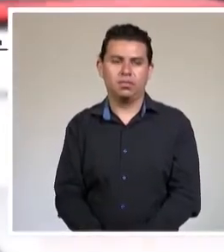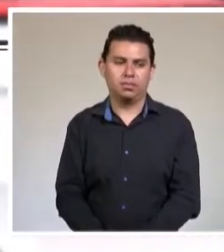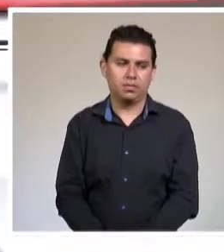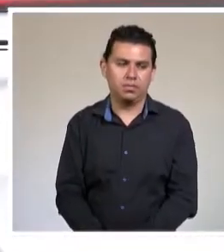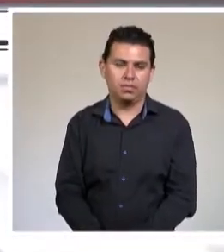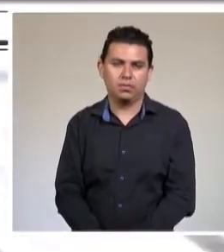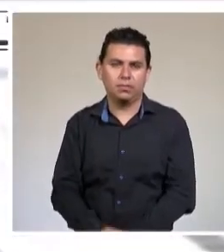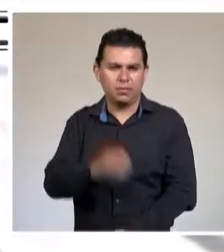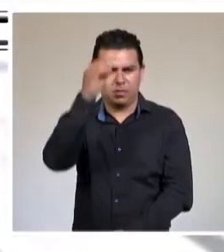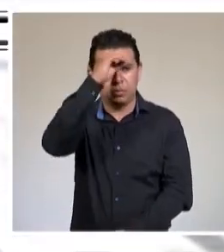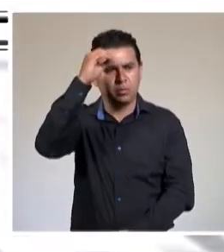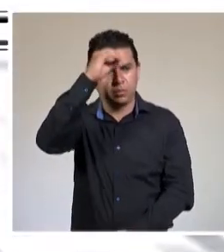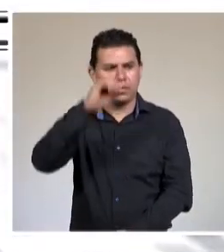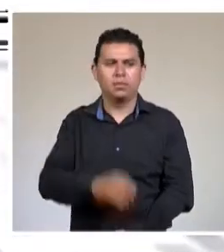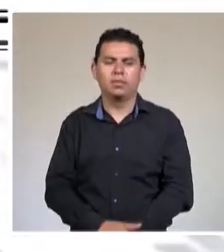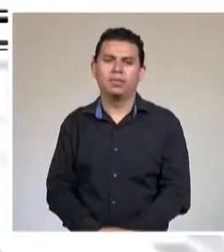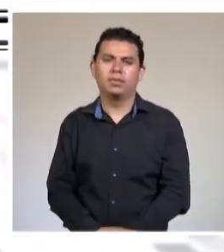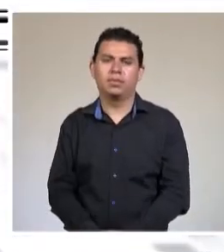en la opinión de